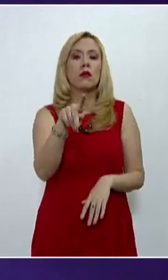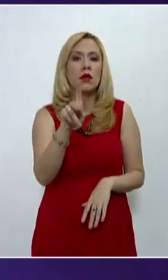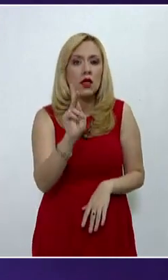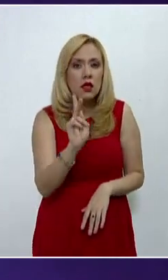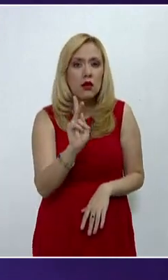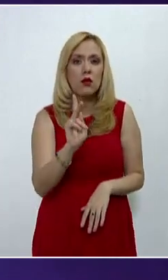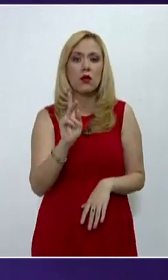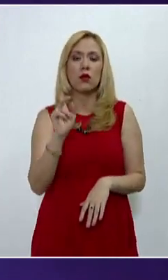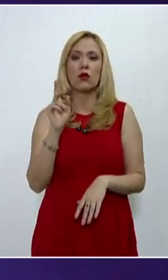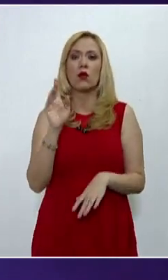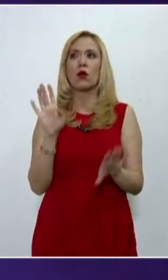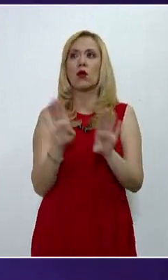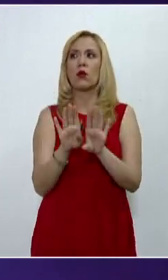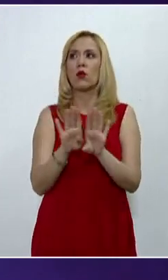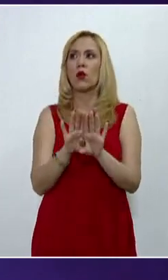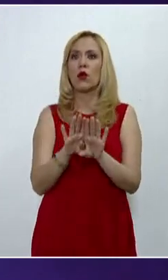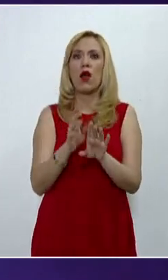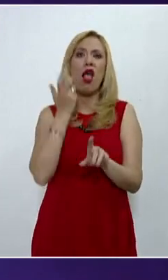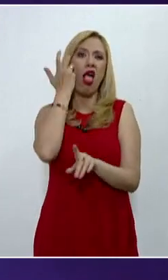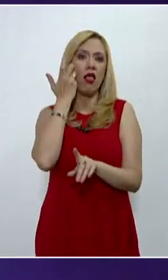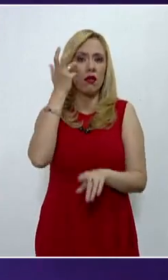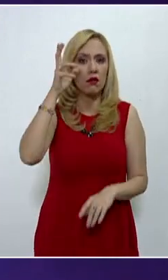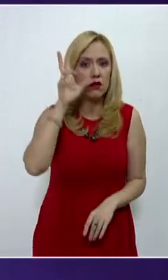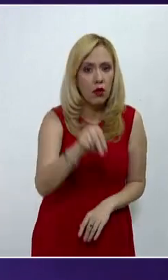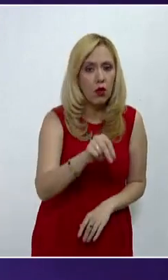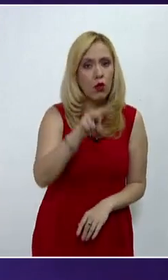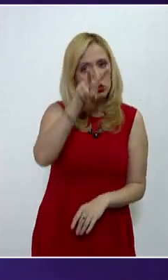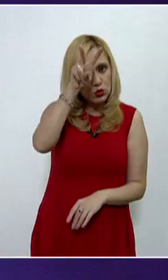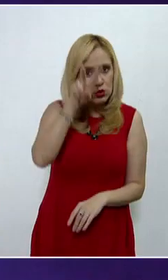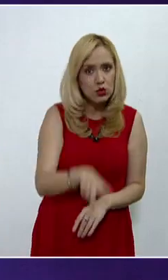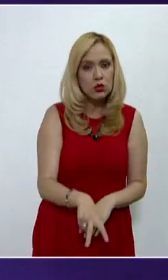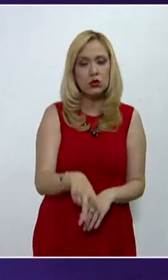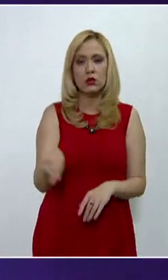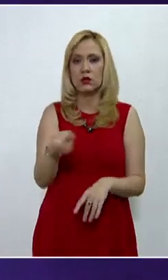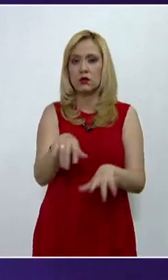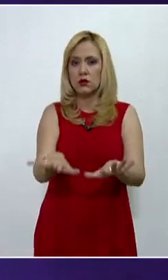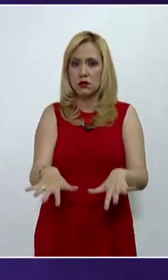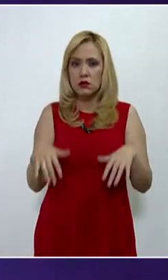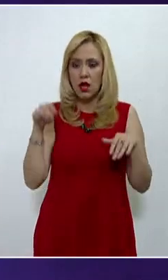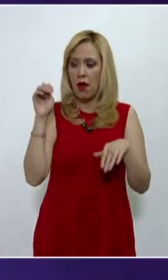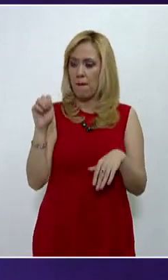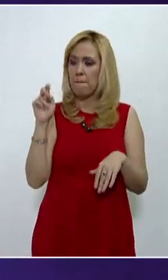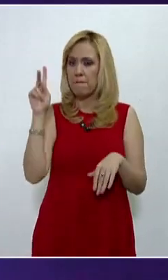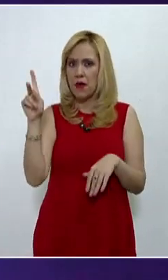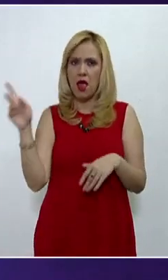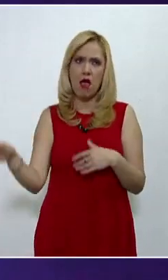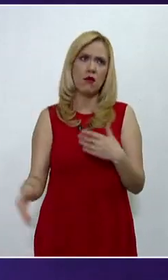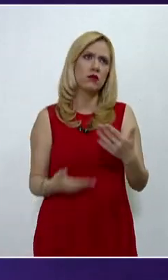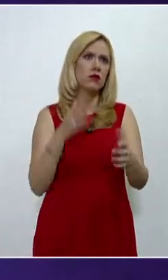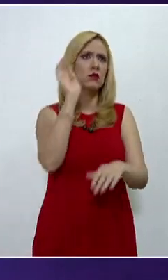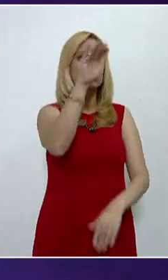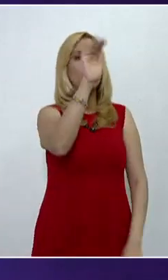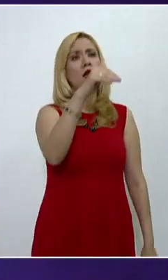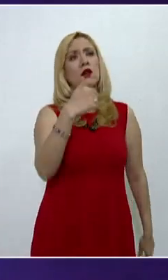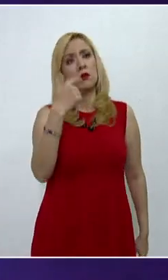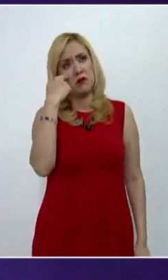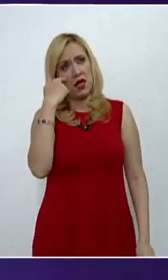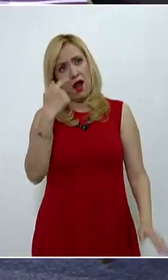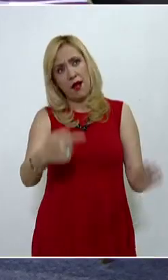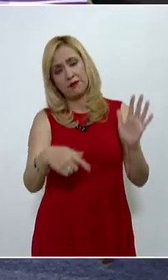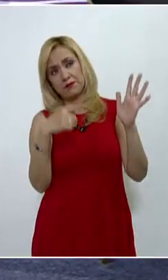prisión preventiva o no. La idea central es que sea materia de debate en las audiencias, que el Ministerio Público llegue a la audiencia y diga: yo tengo